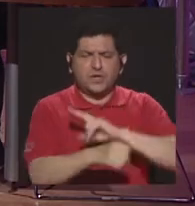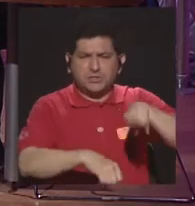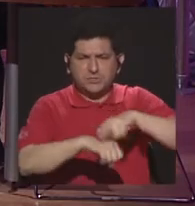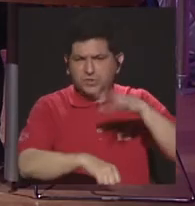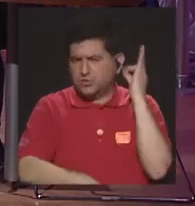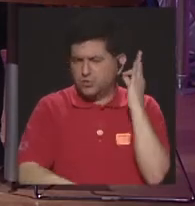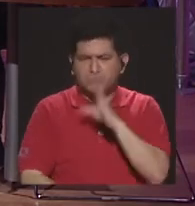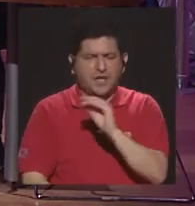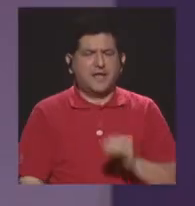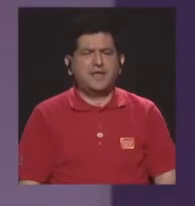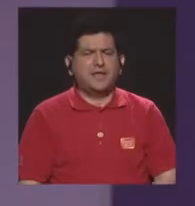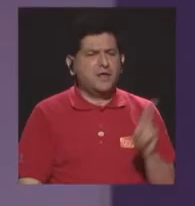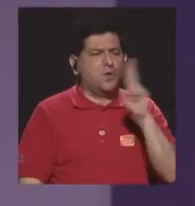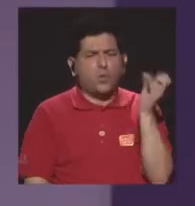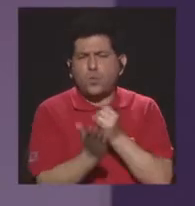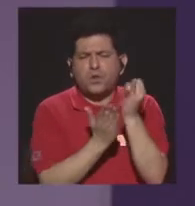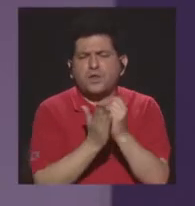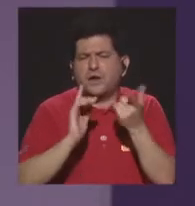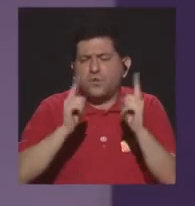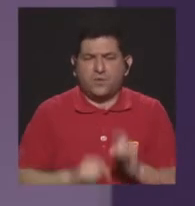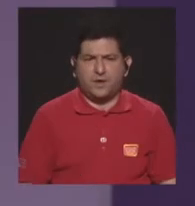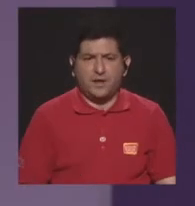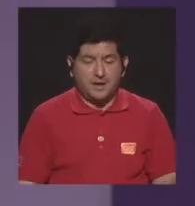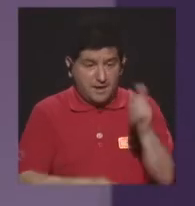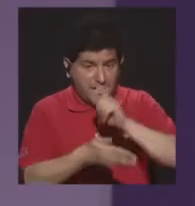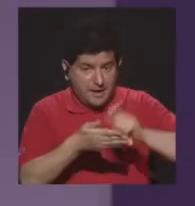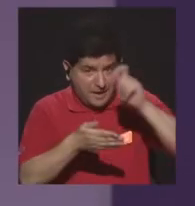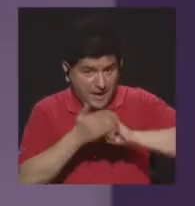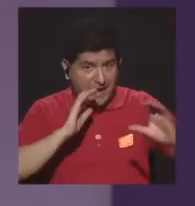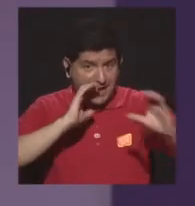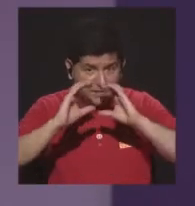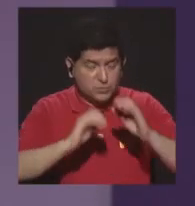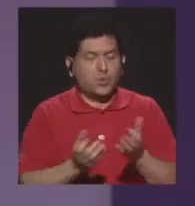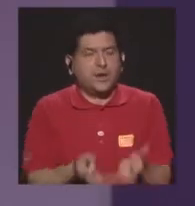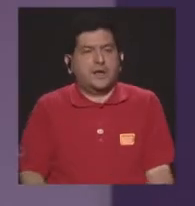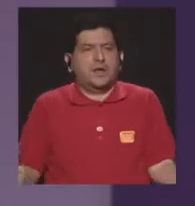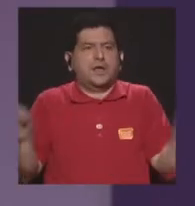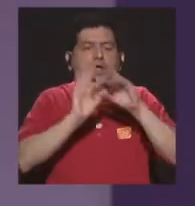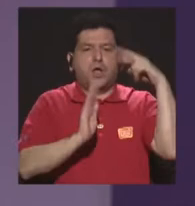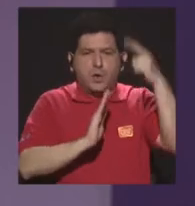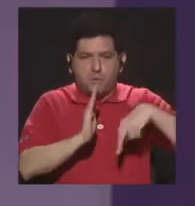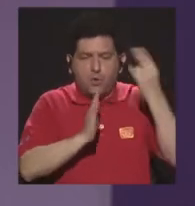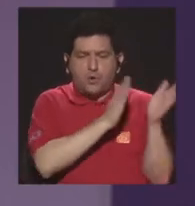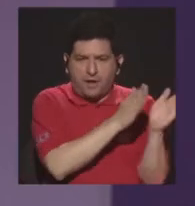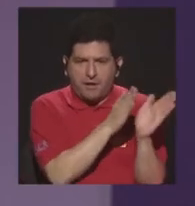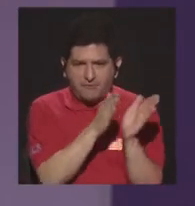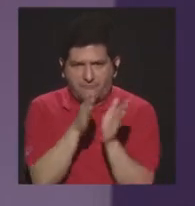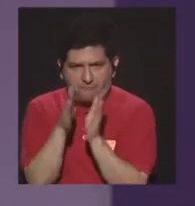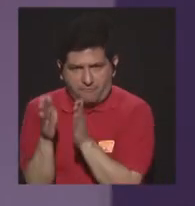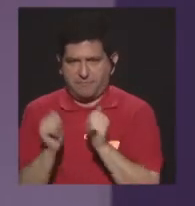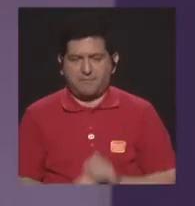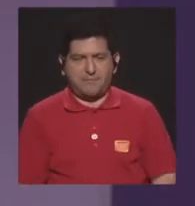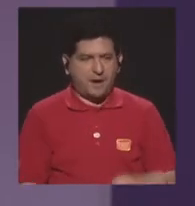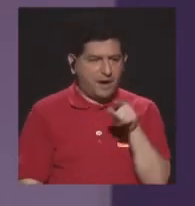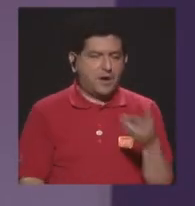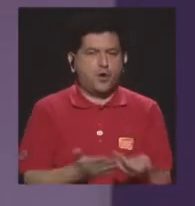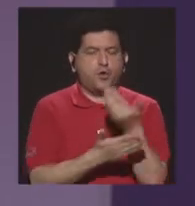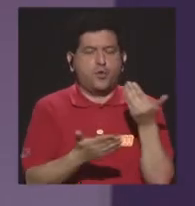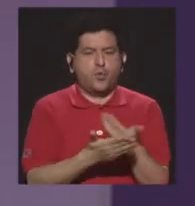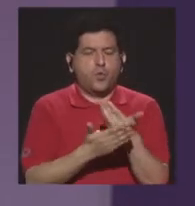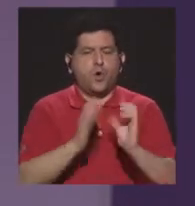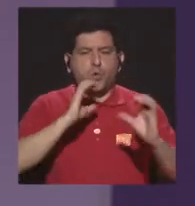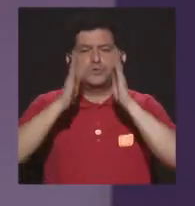la unidad de investigación. El papel de las escuelas de comunicación es fundamental en la formación de los nuevos y